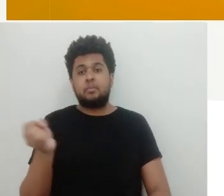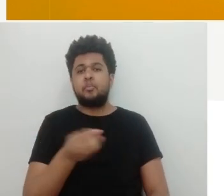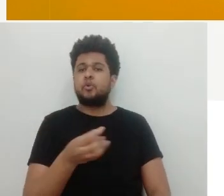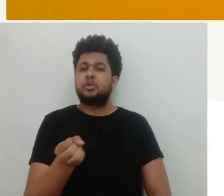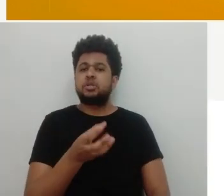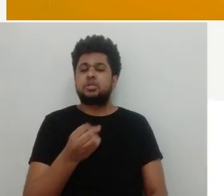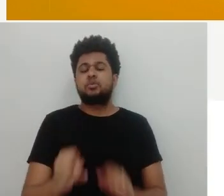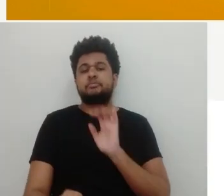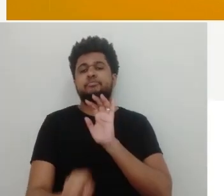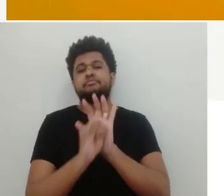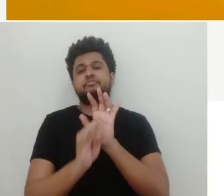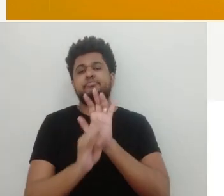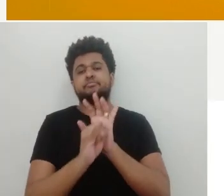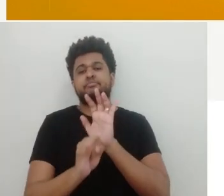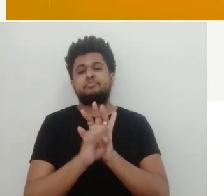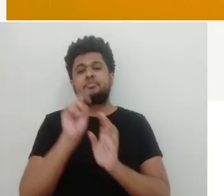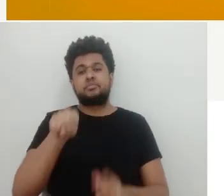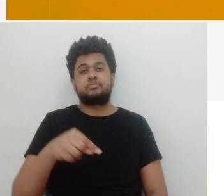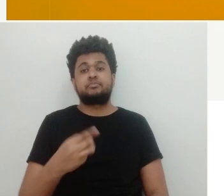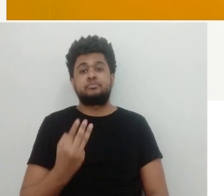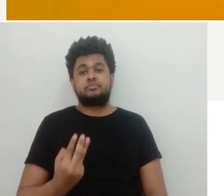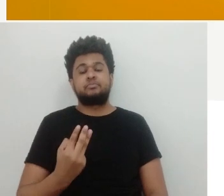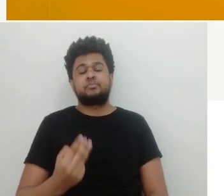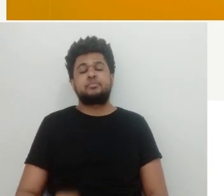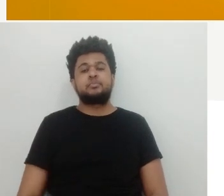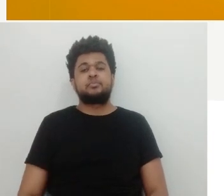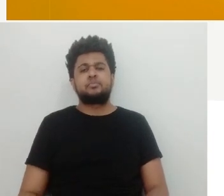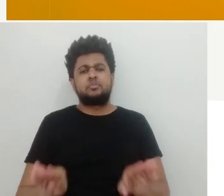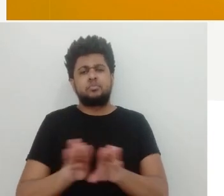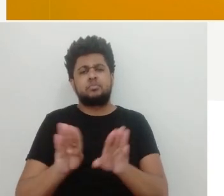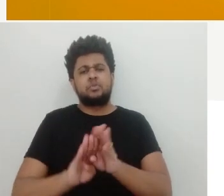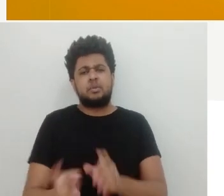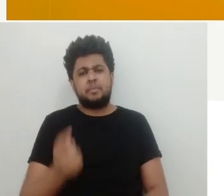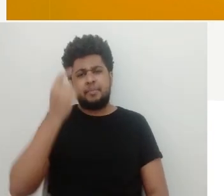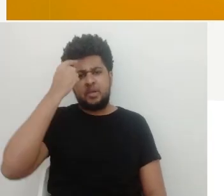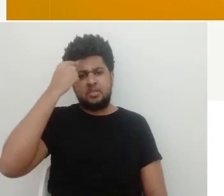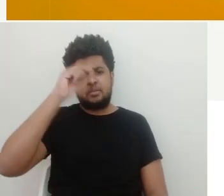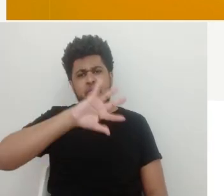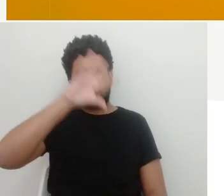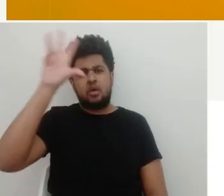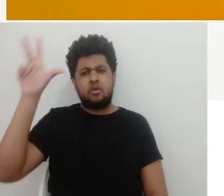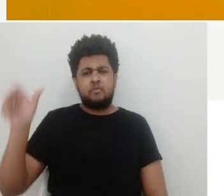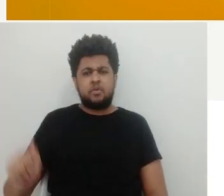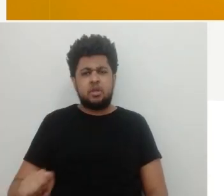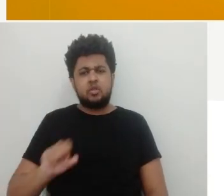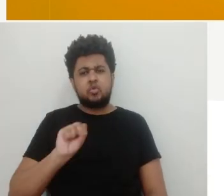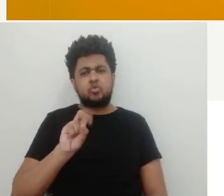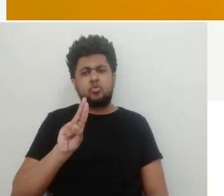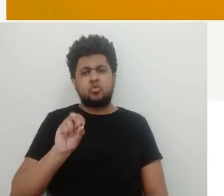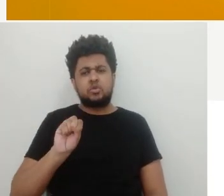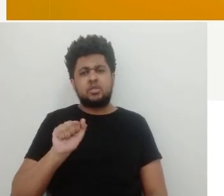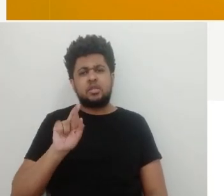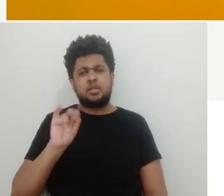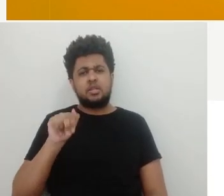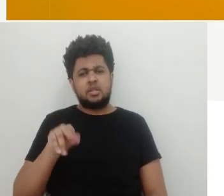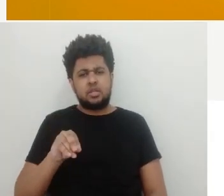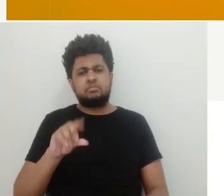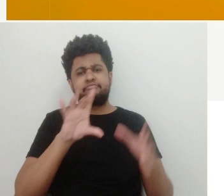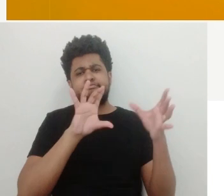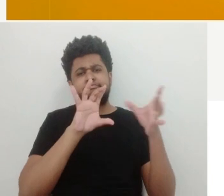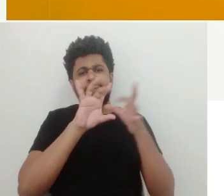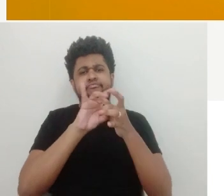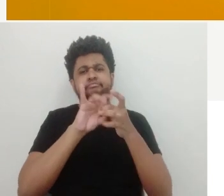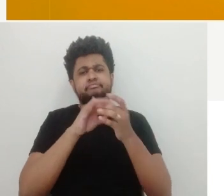conexiones y paralelos con el latinoamericano y el asiático, y pensamiento periférico Asia, África,